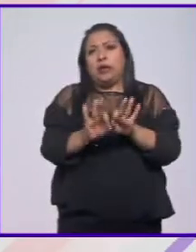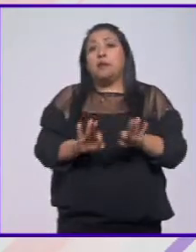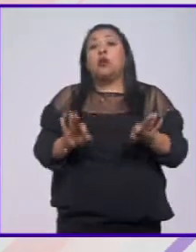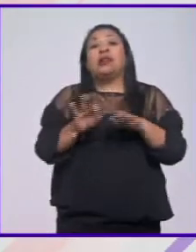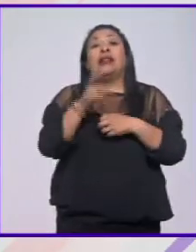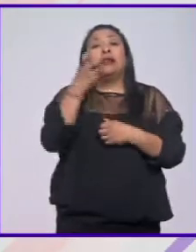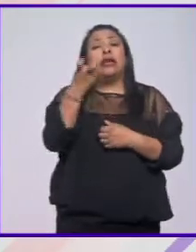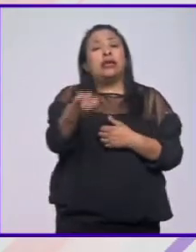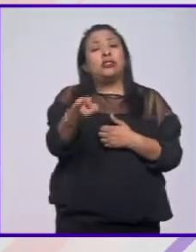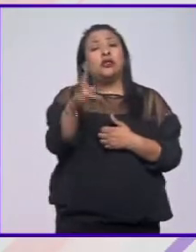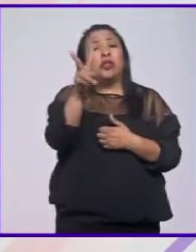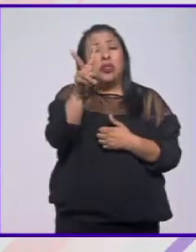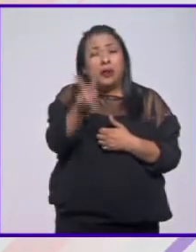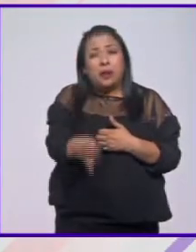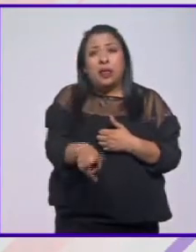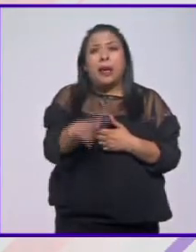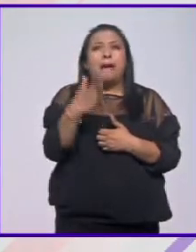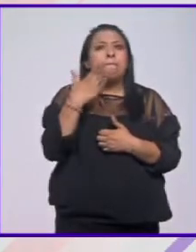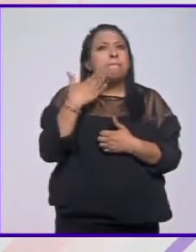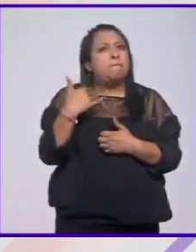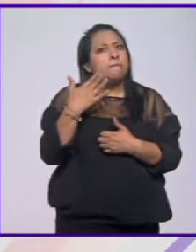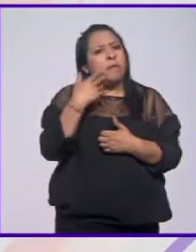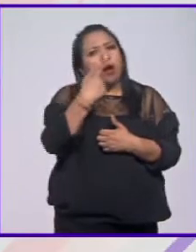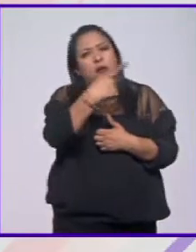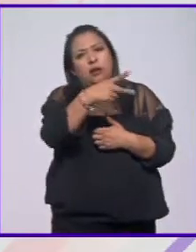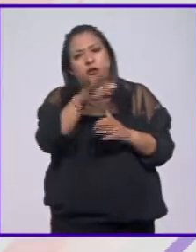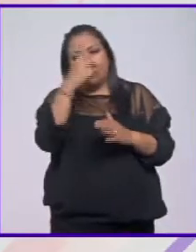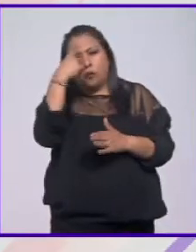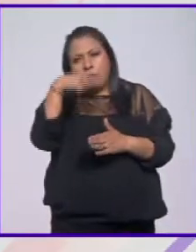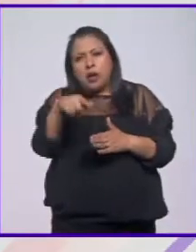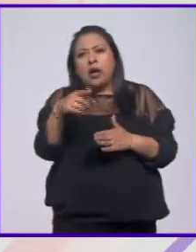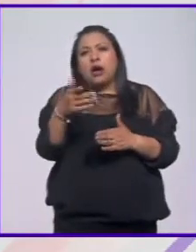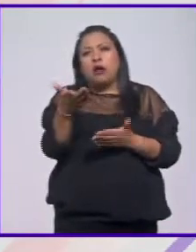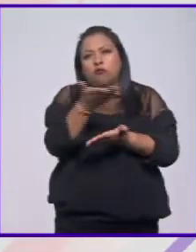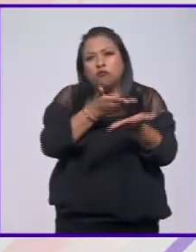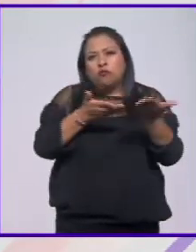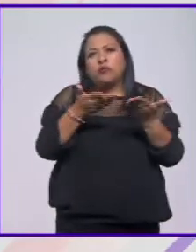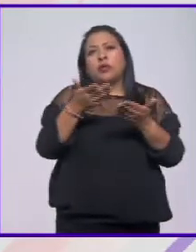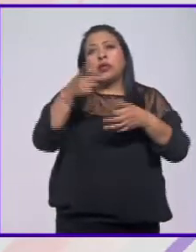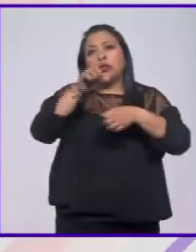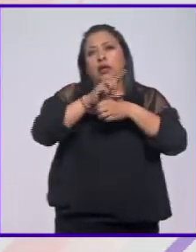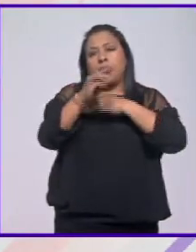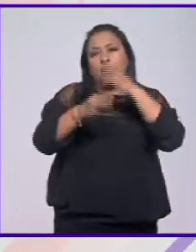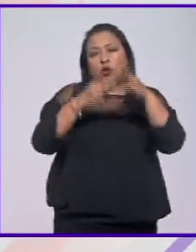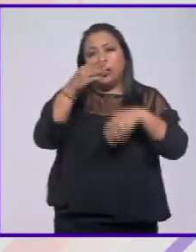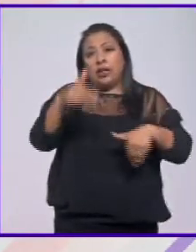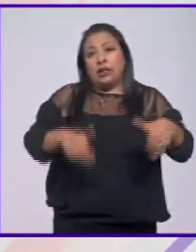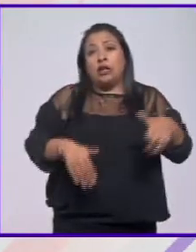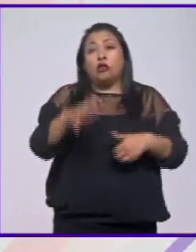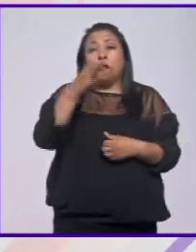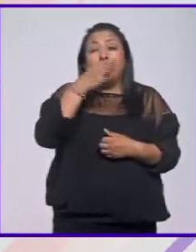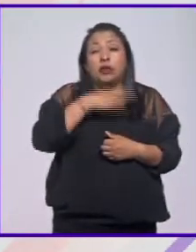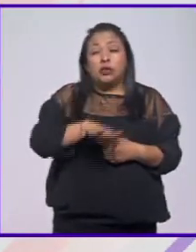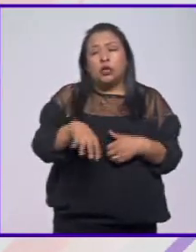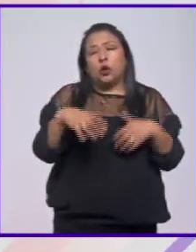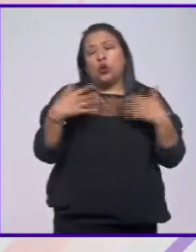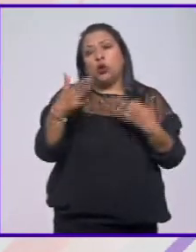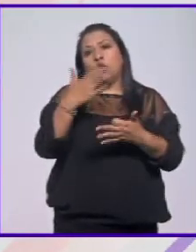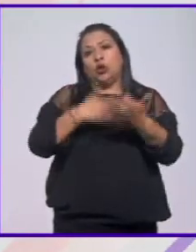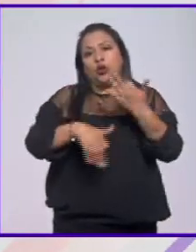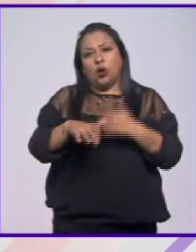es un gesto muy amable de su parte, ¿no? Para con nosotros y para con el Día Mundial del Teatro, que es una celebración pues de